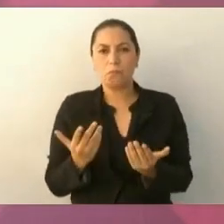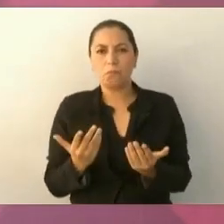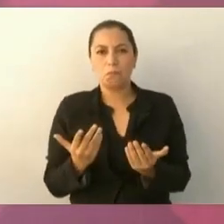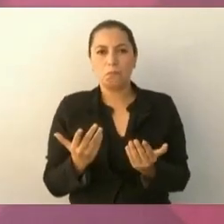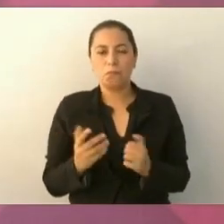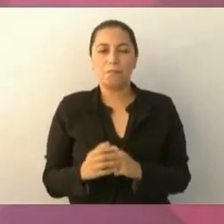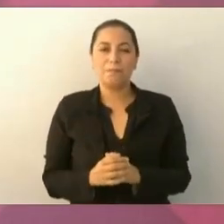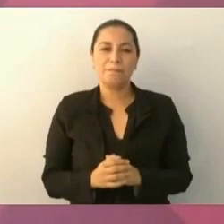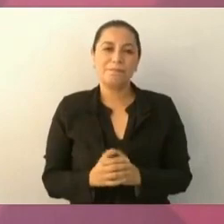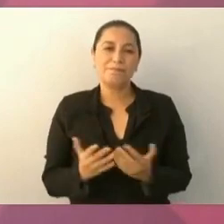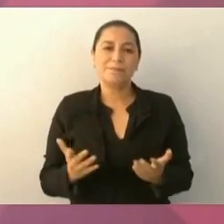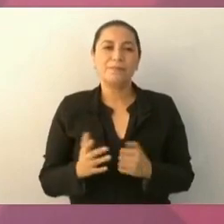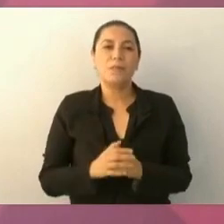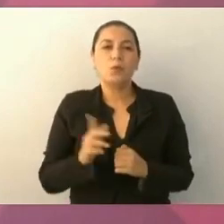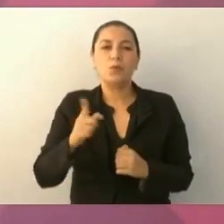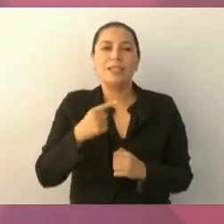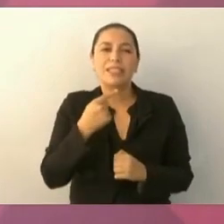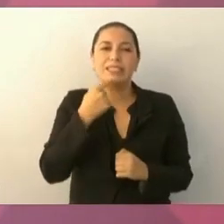Puros mitos,